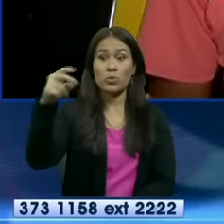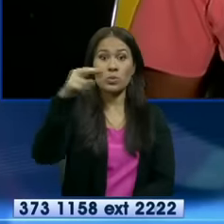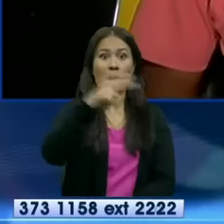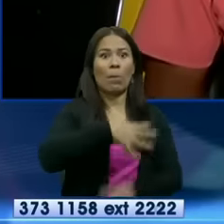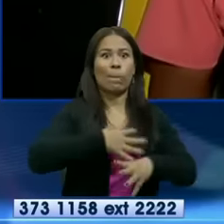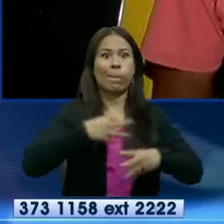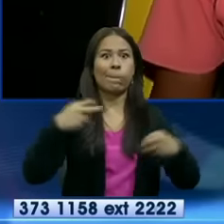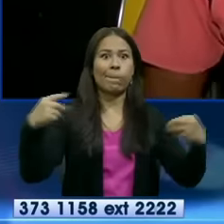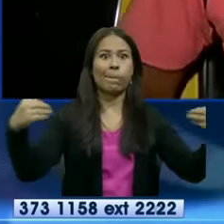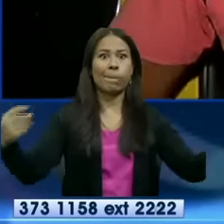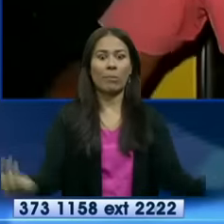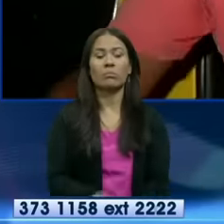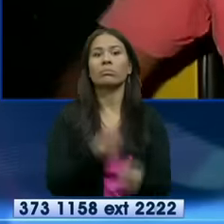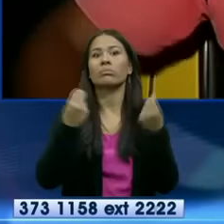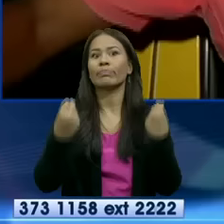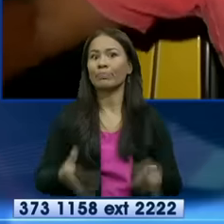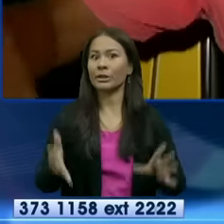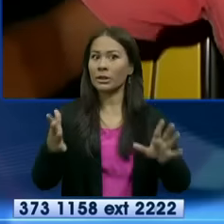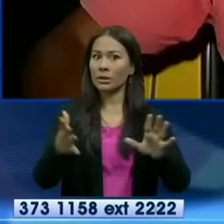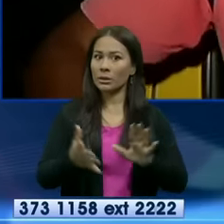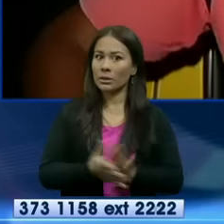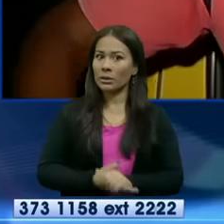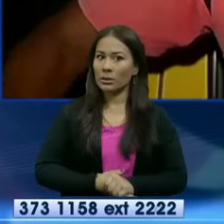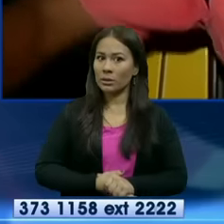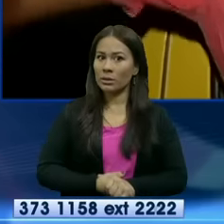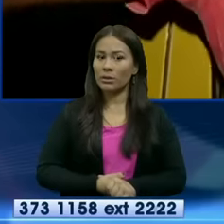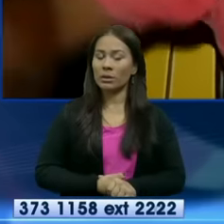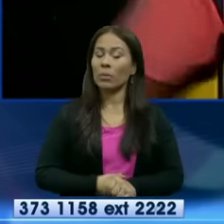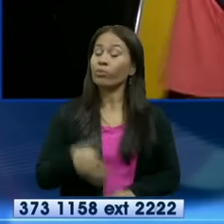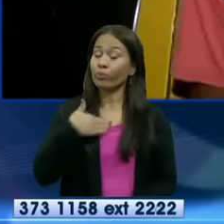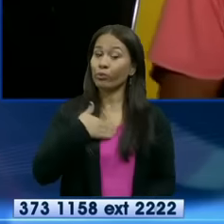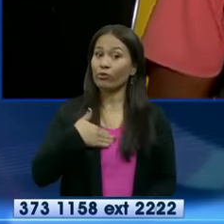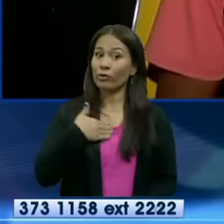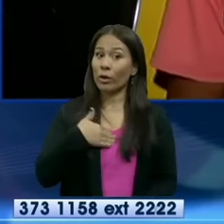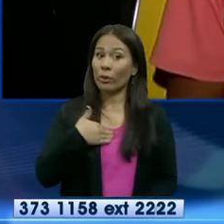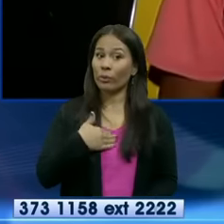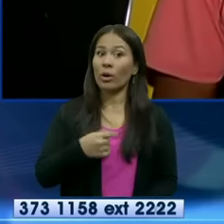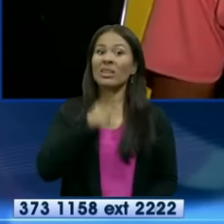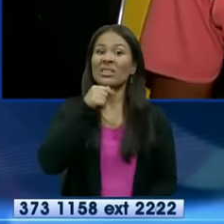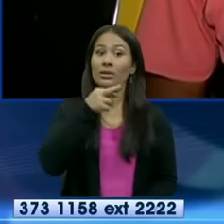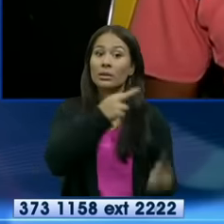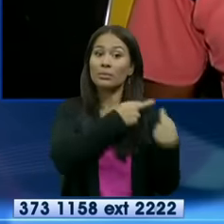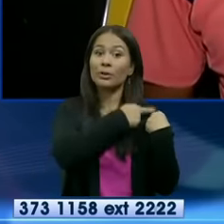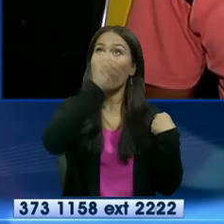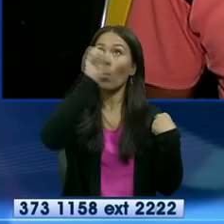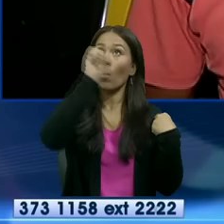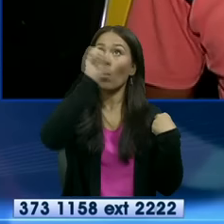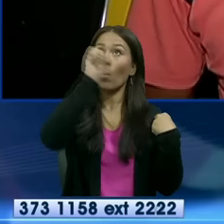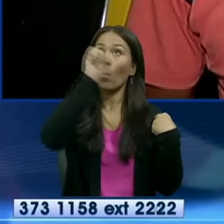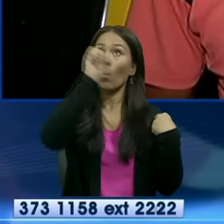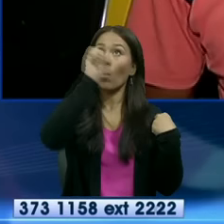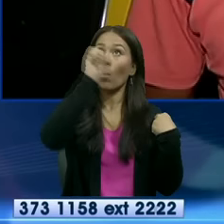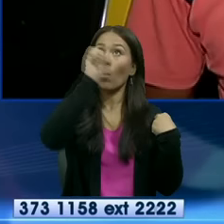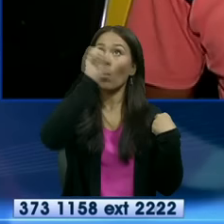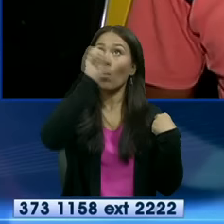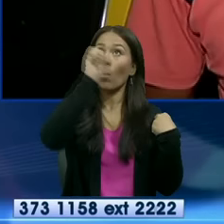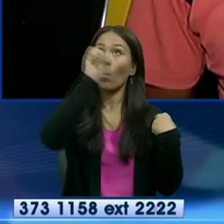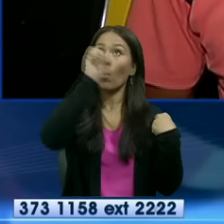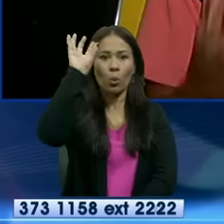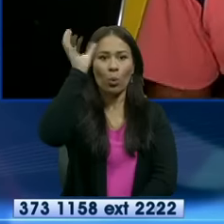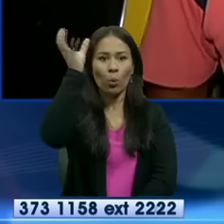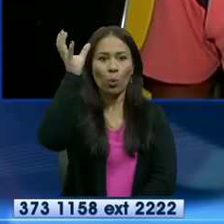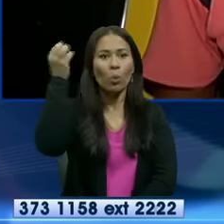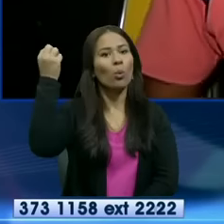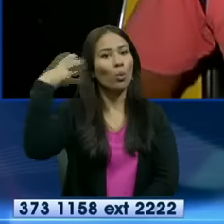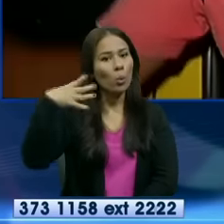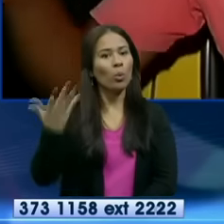cargas. Entonces ahí viven ya en sus propios zapatos o en su propia humanidad,